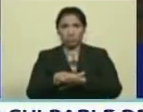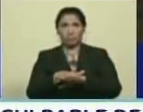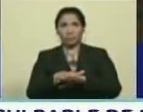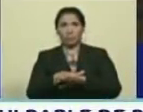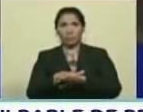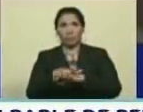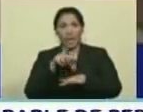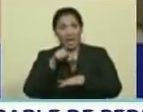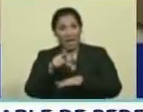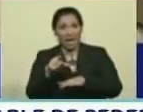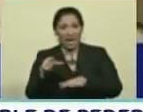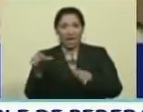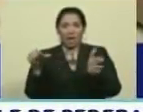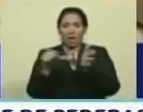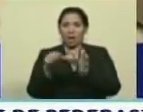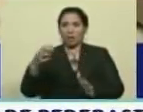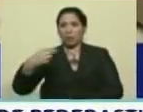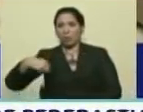allí donde nosotros